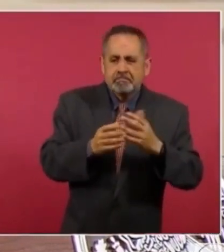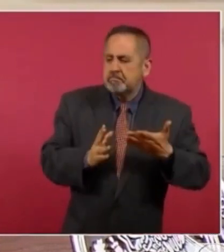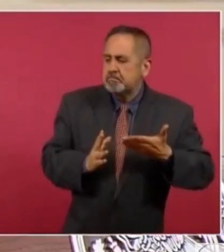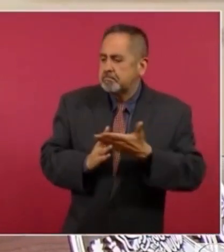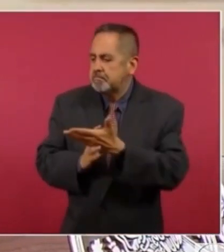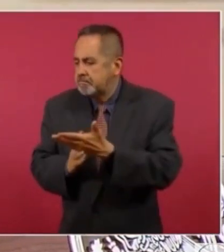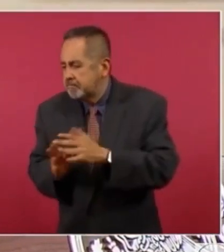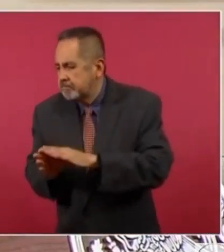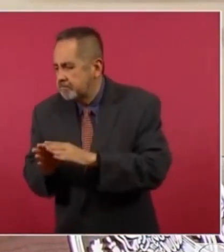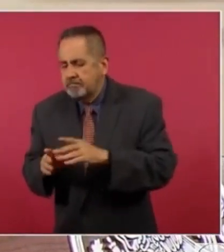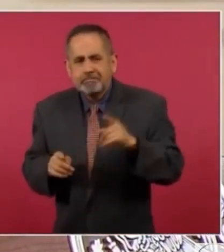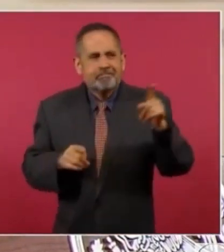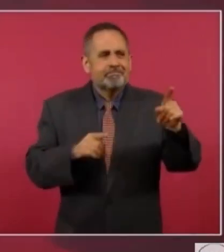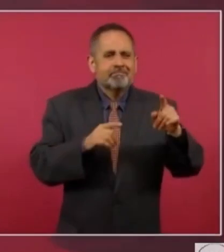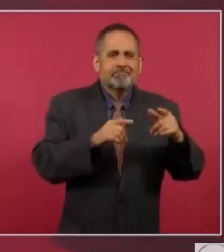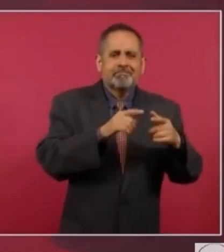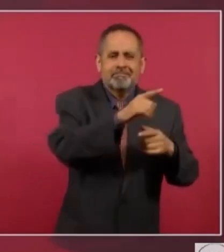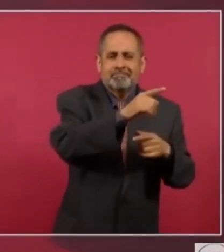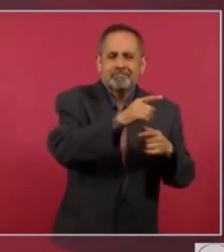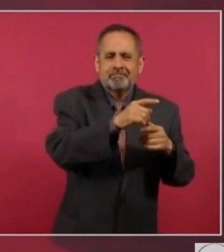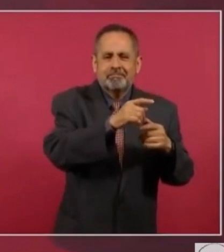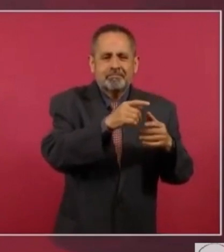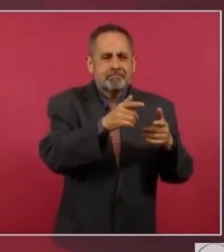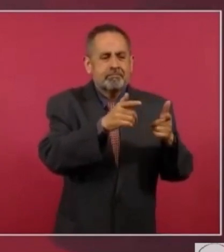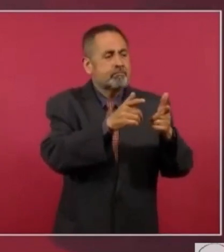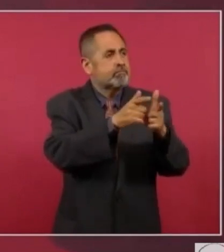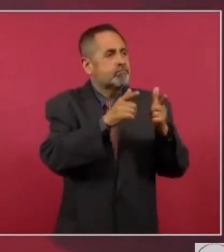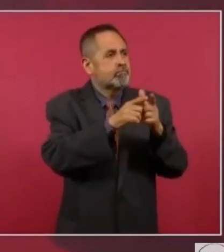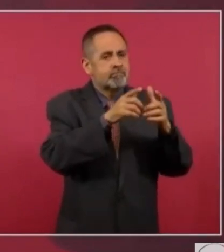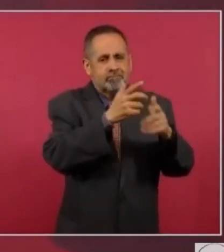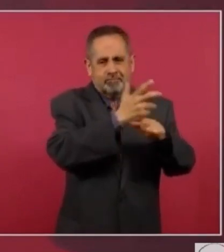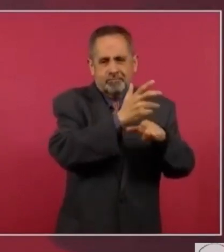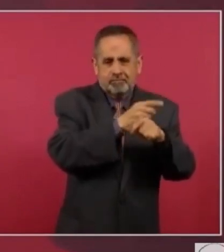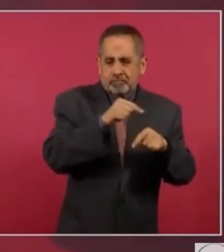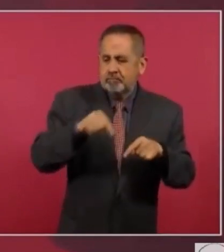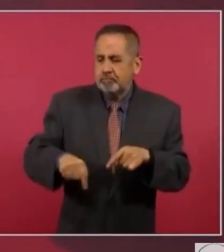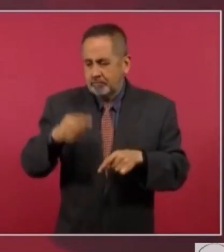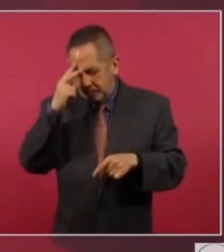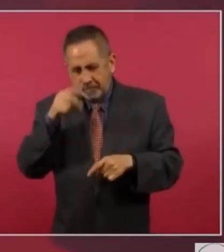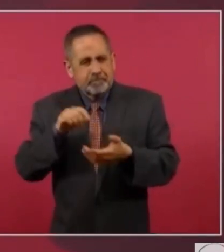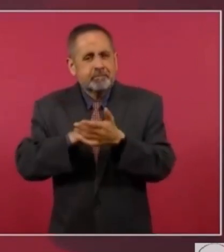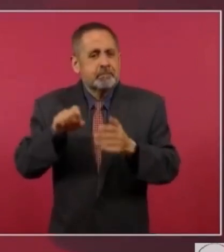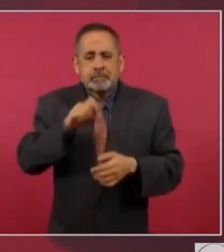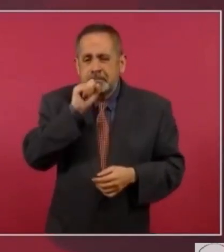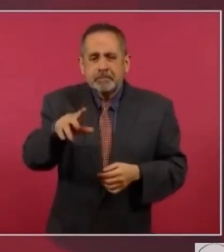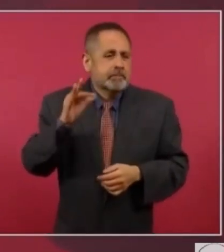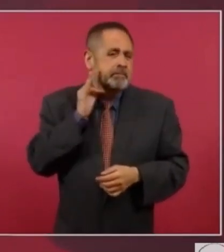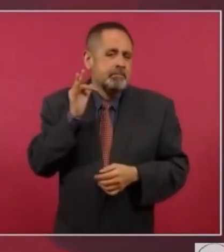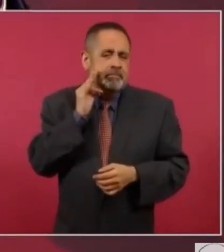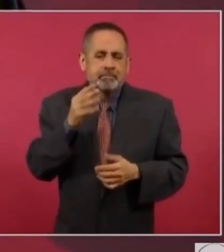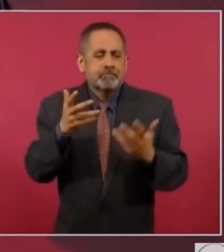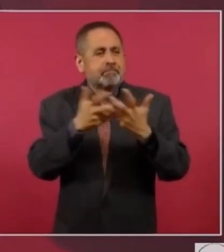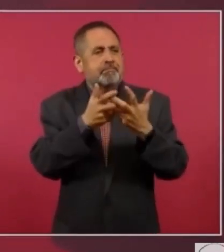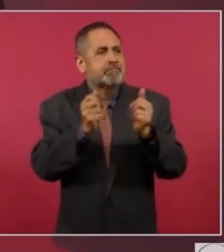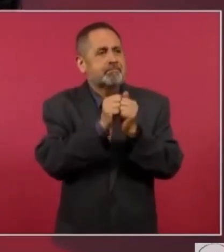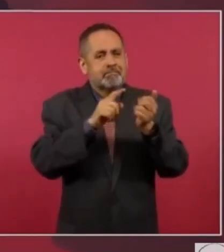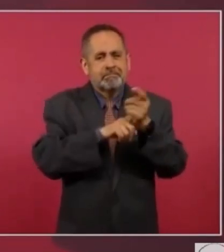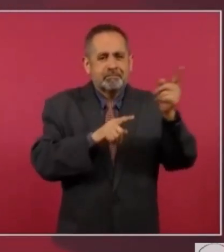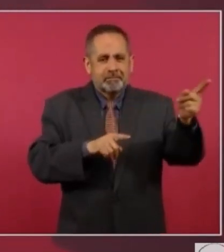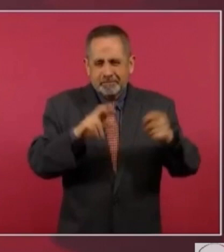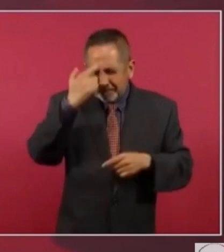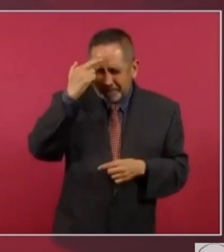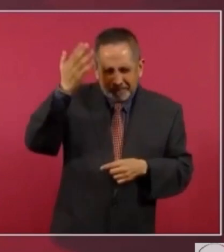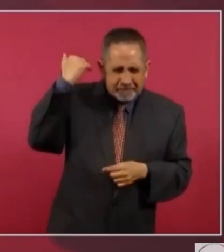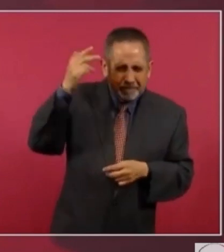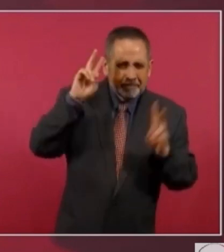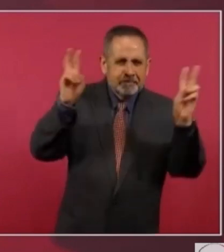con organismos o corporaciones nacionales, la Fiscalía, todo esto de Rápido y